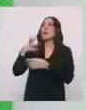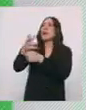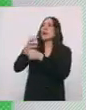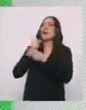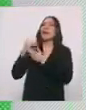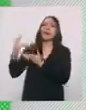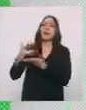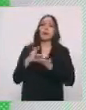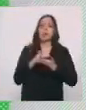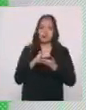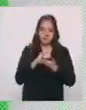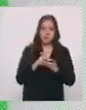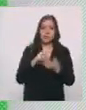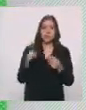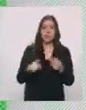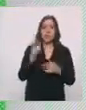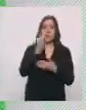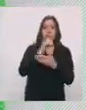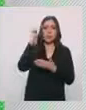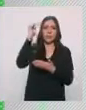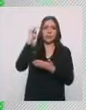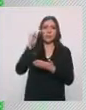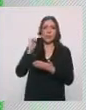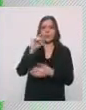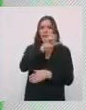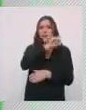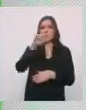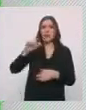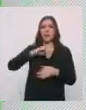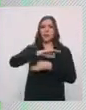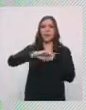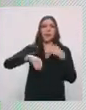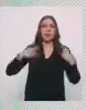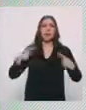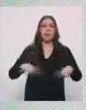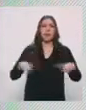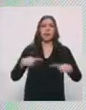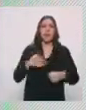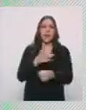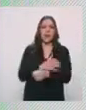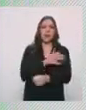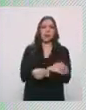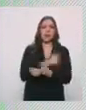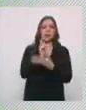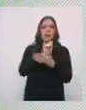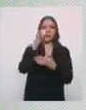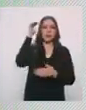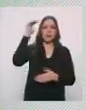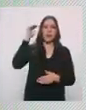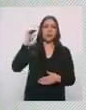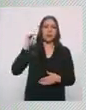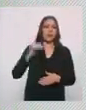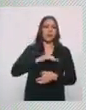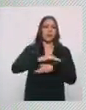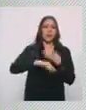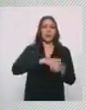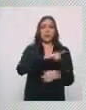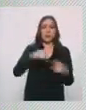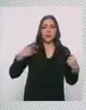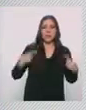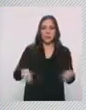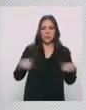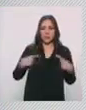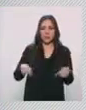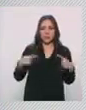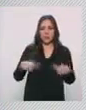anotar todas las personas, o vamos a ponerle como título, todos los que me acompañan. Y ahí vamos a anotar a todas las personas que formen